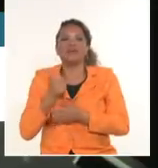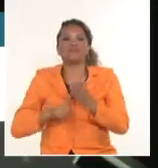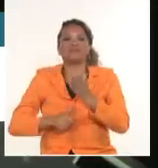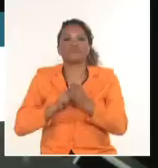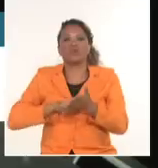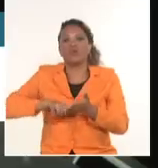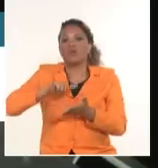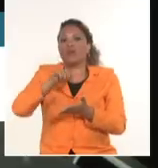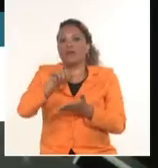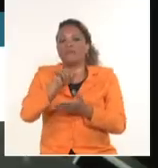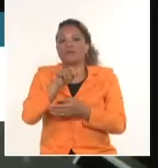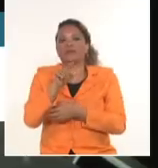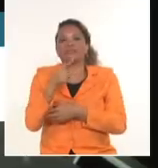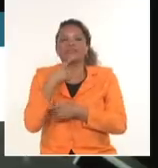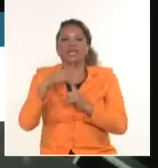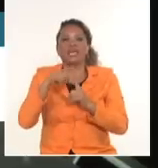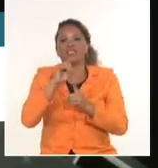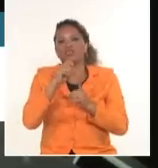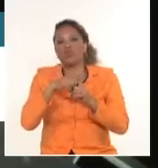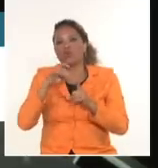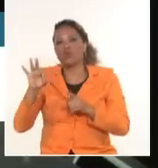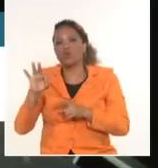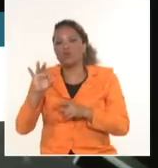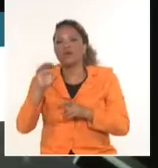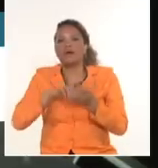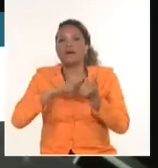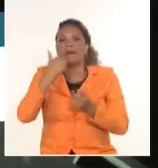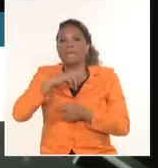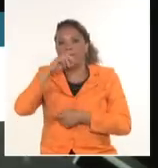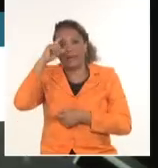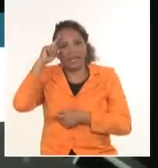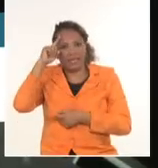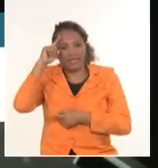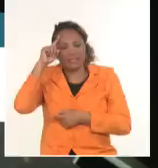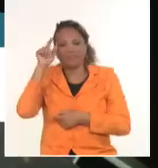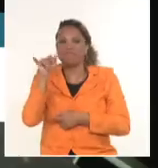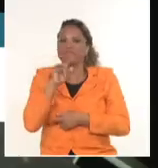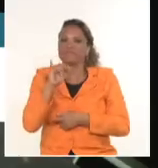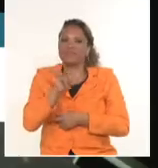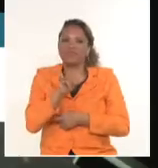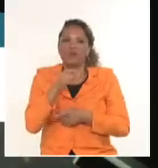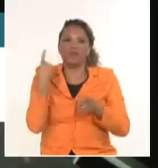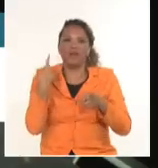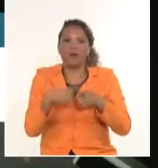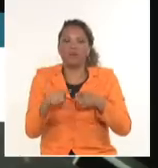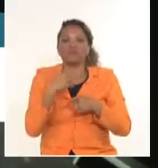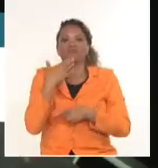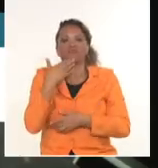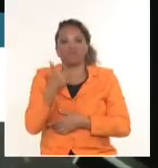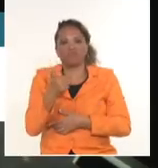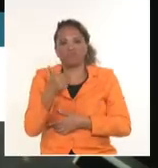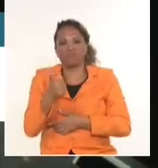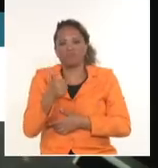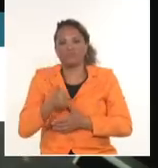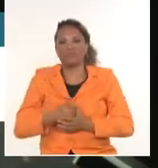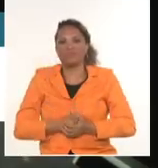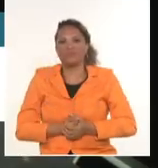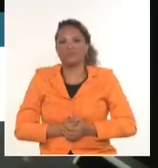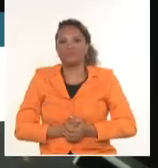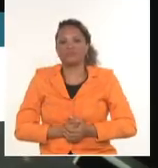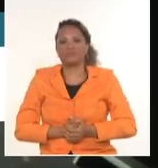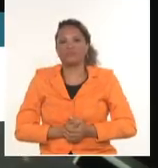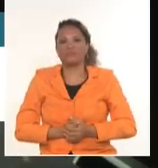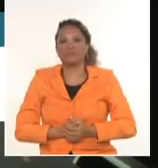2 ediciones, dígase Tokio, dígase París, y por supuesto que tiene mucho mérito esta